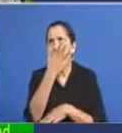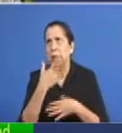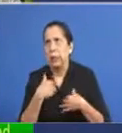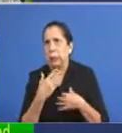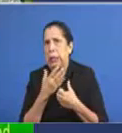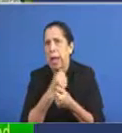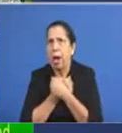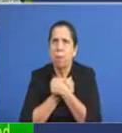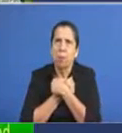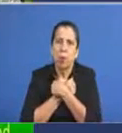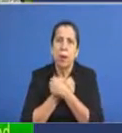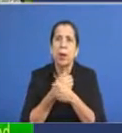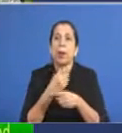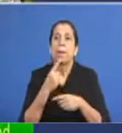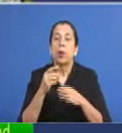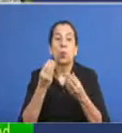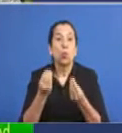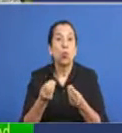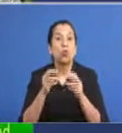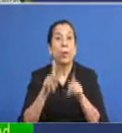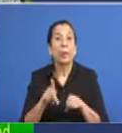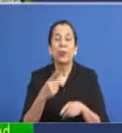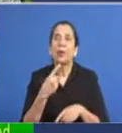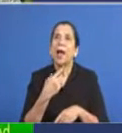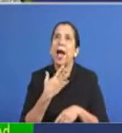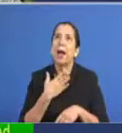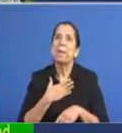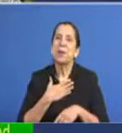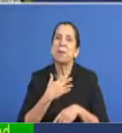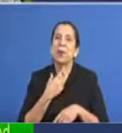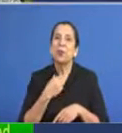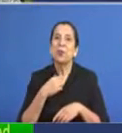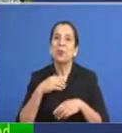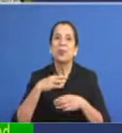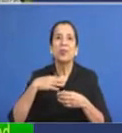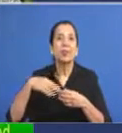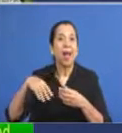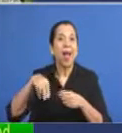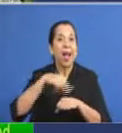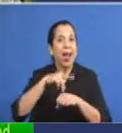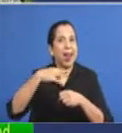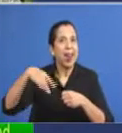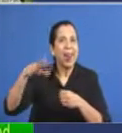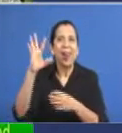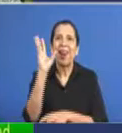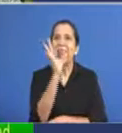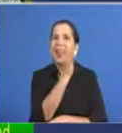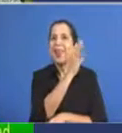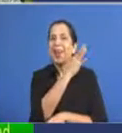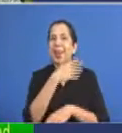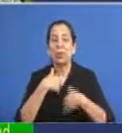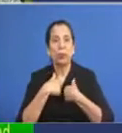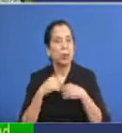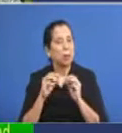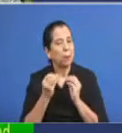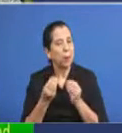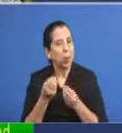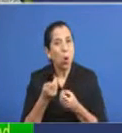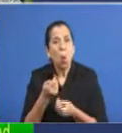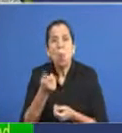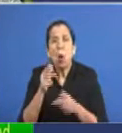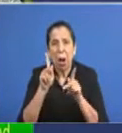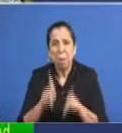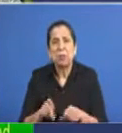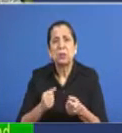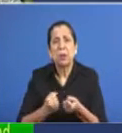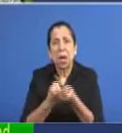que abre la boca para decir, a mí me gusta la naturaleza, a mí me gusta la vida silvestre, pero no tanta gente está ayudando en la parte de conservación.